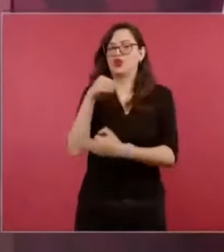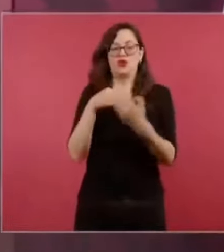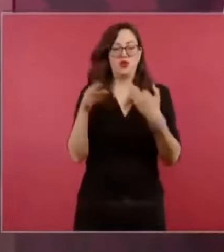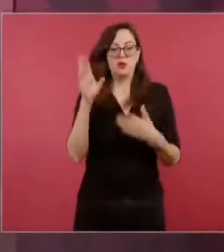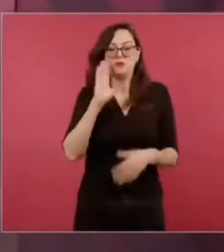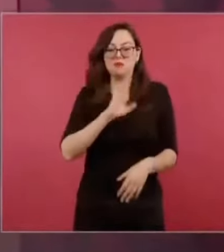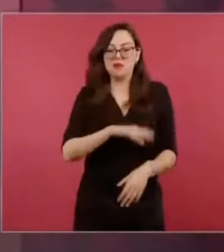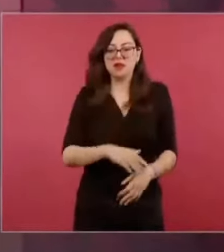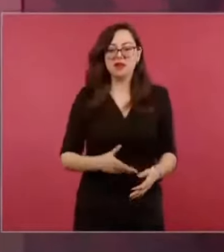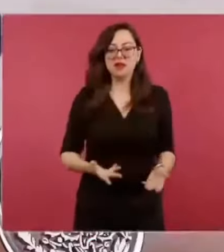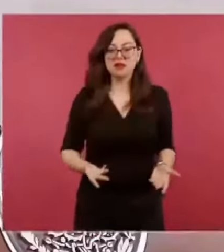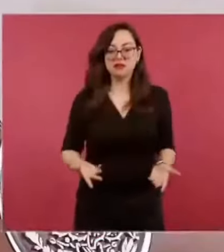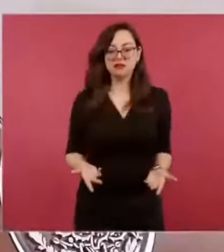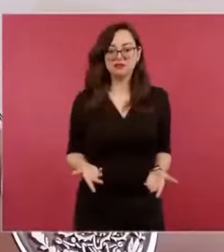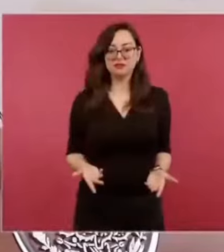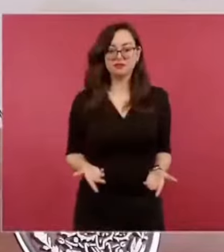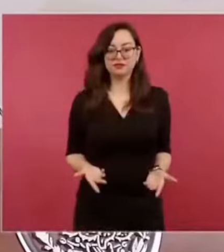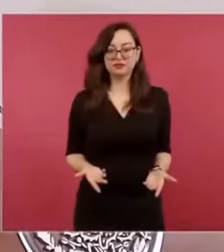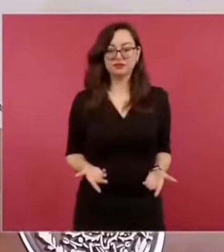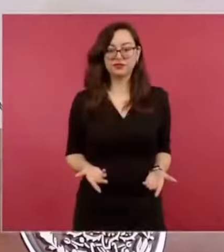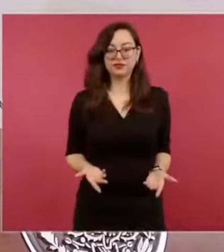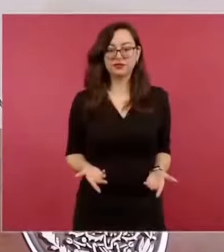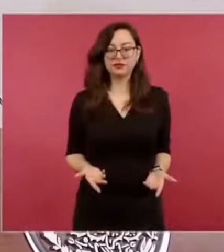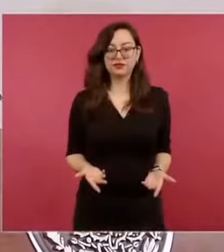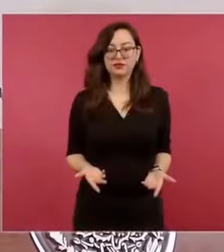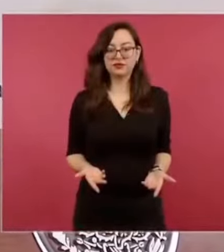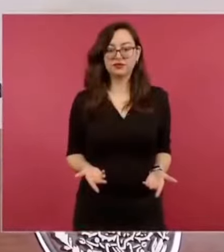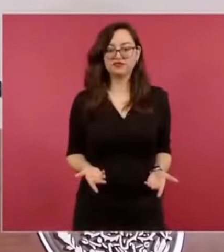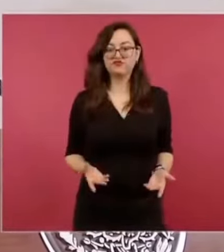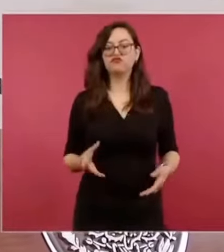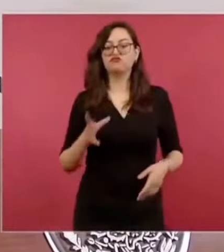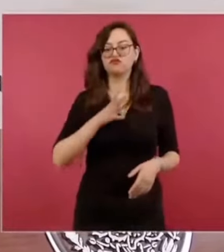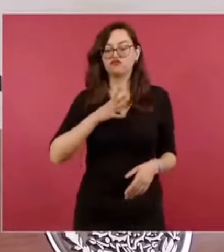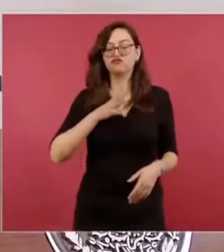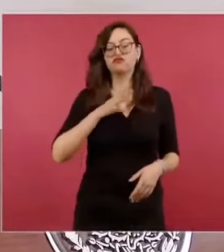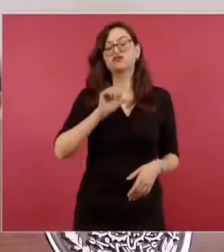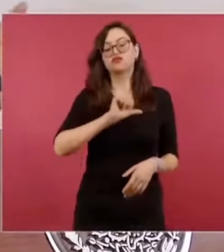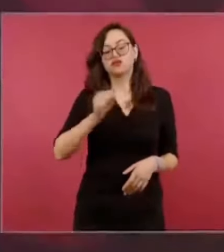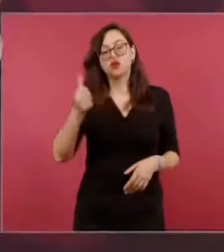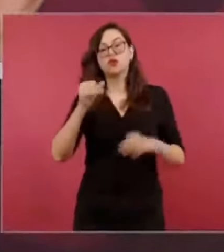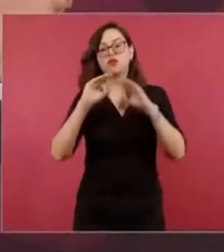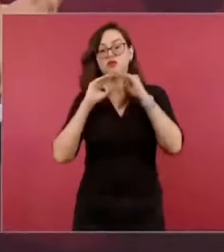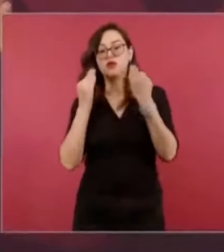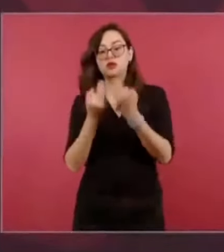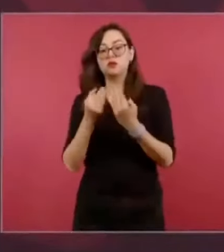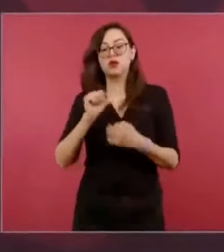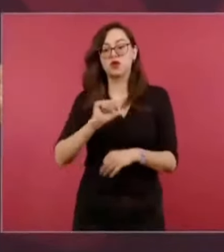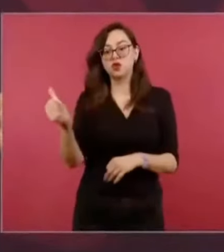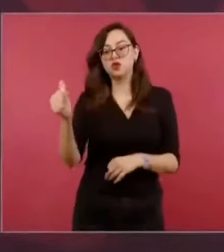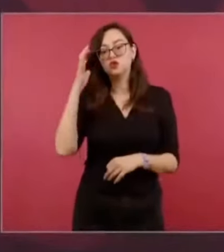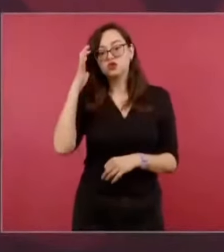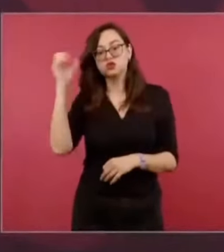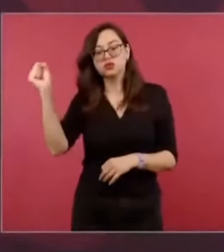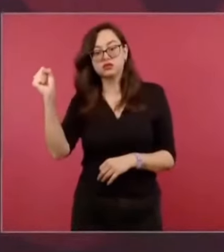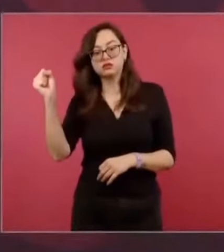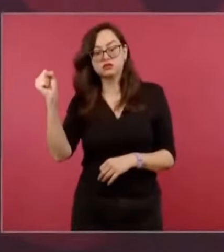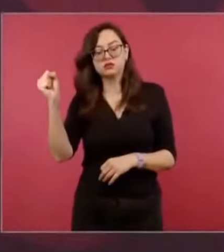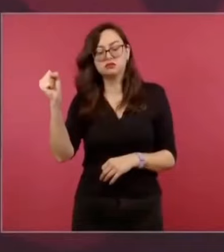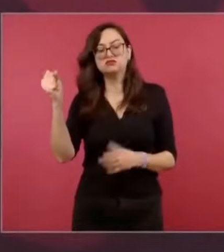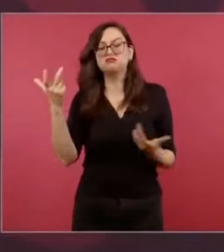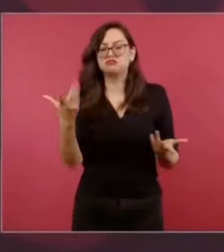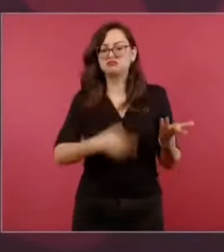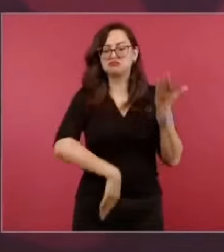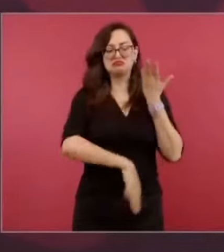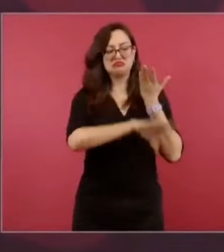tuertos hay otra Concepción Entonces es muy satisfactorio